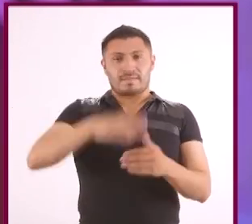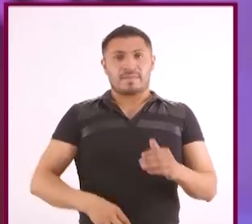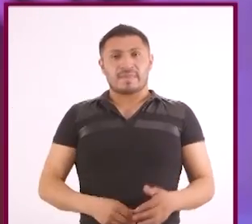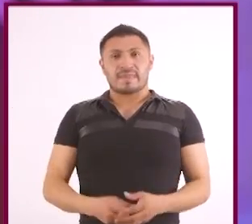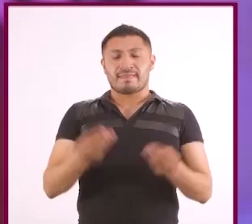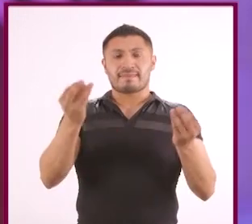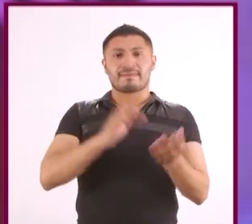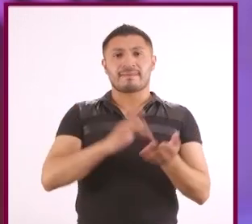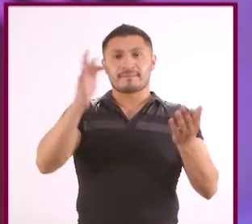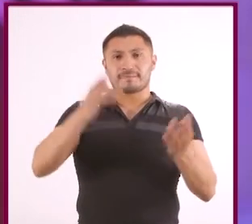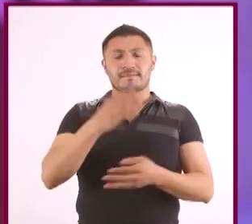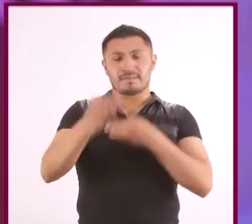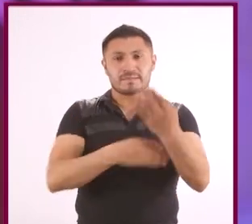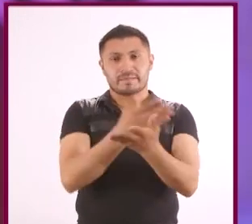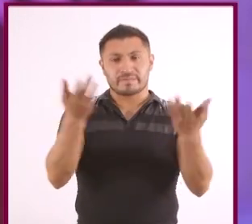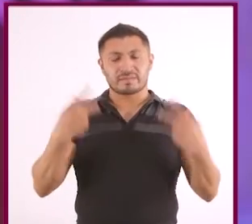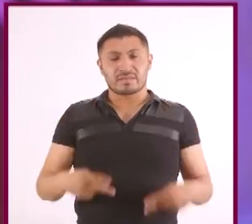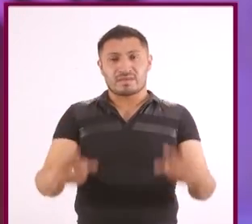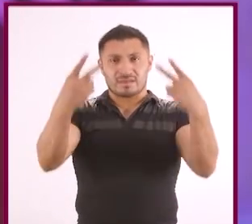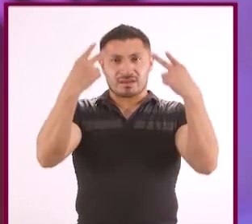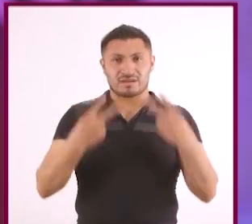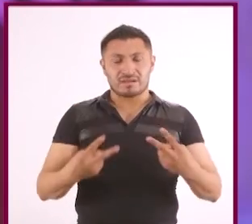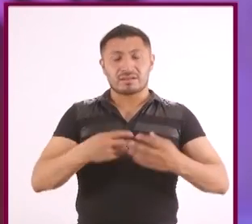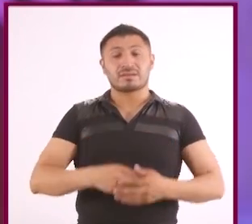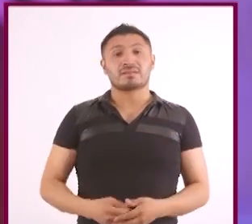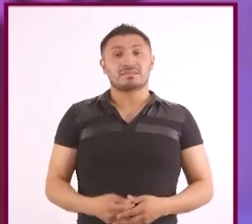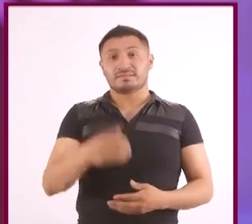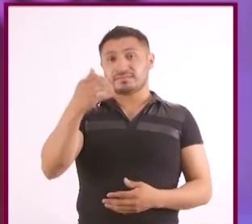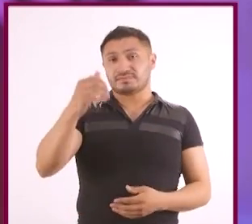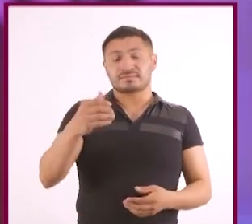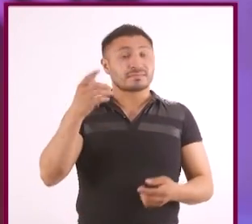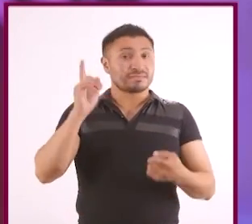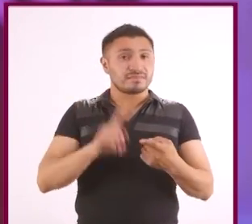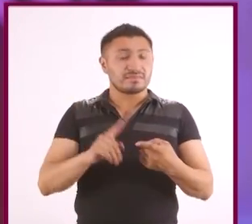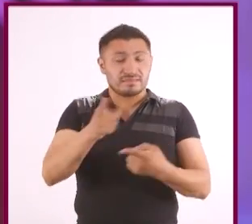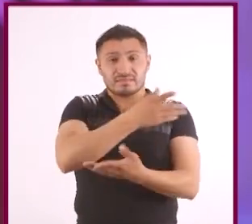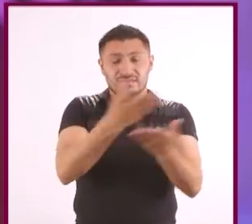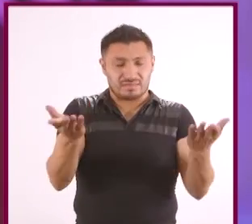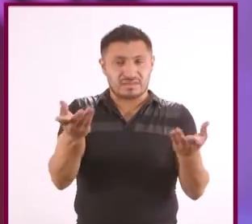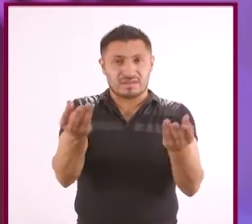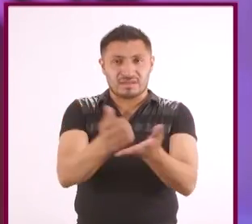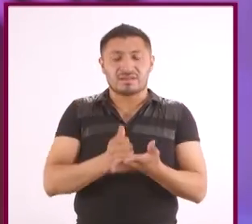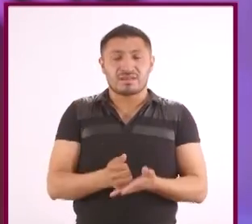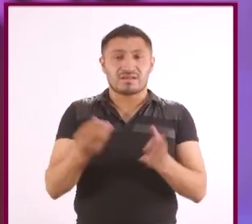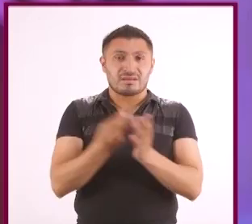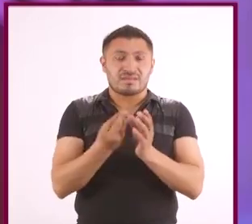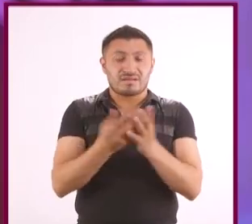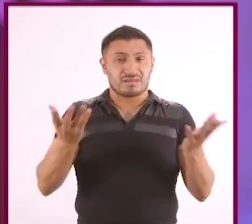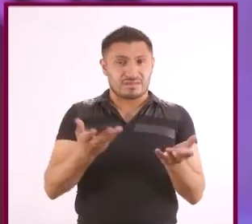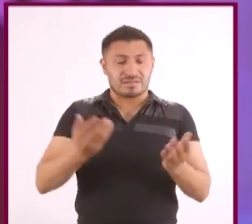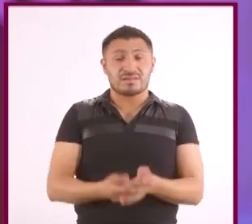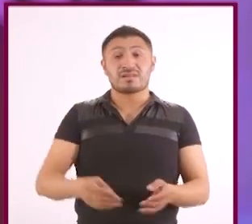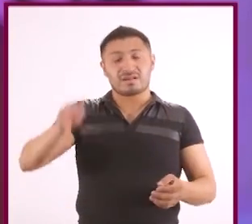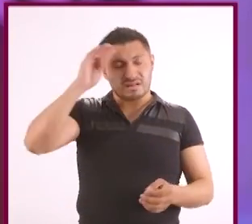todo. Muchísimas gracias a todas y todos quienes nos acompañaron y a quienes nos ayudan a hacer posible este programa.